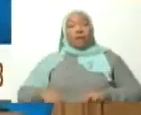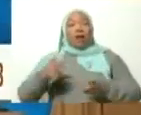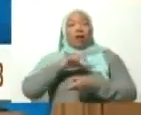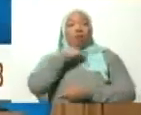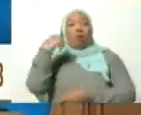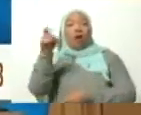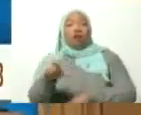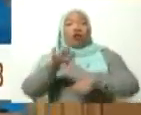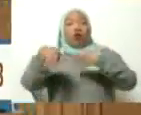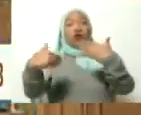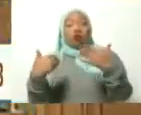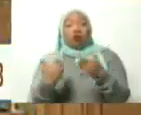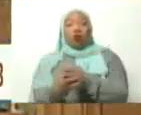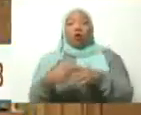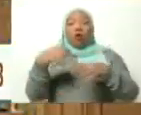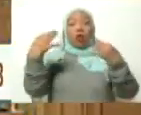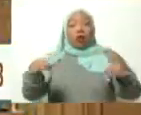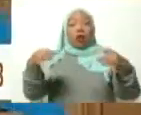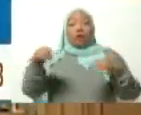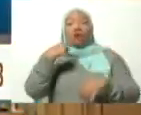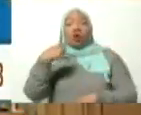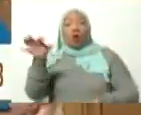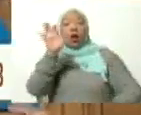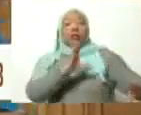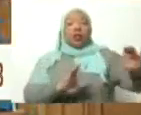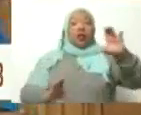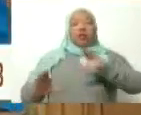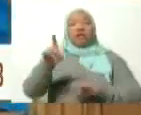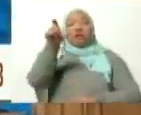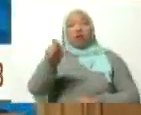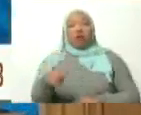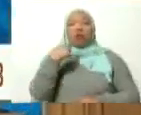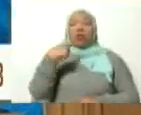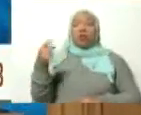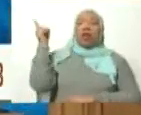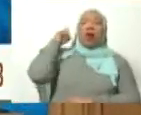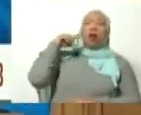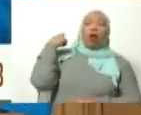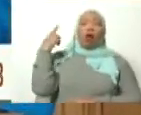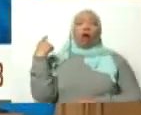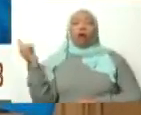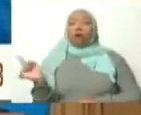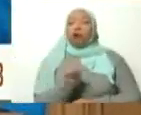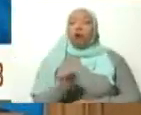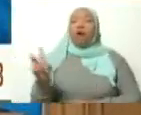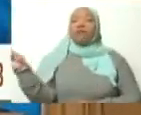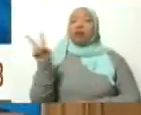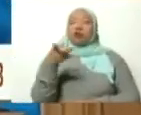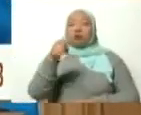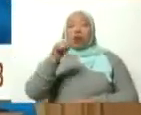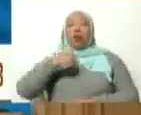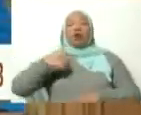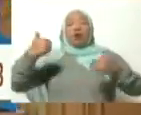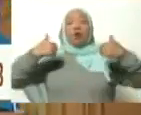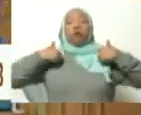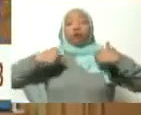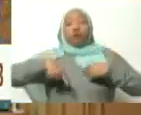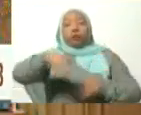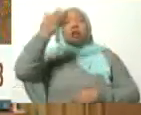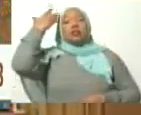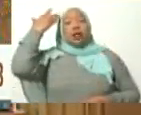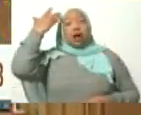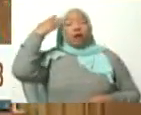una advertencia loca de unos científicos, que es una realidad. Y este año Venezuela ha tenido, ustedes saben bien,